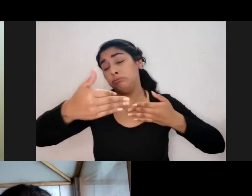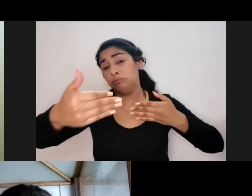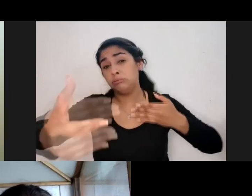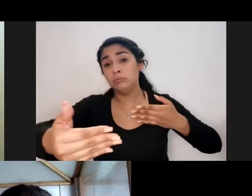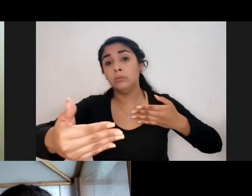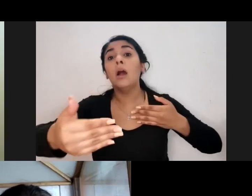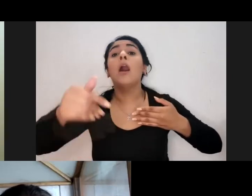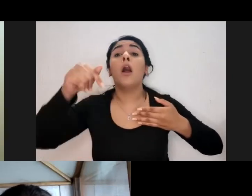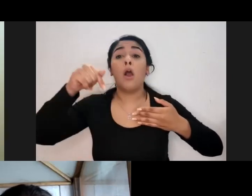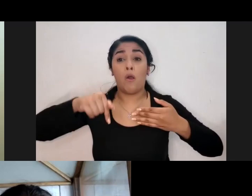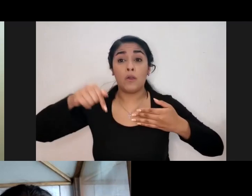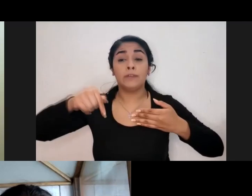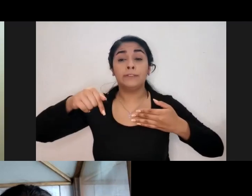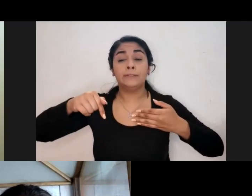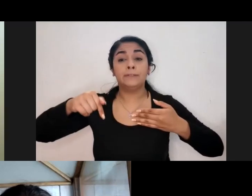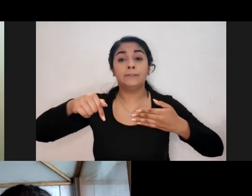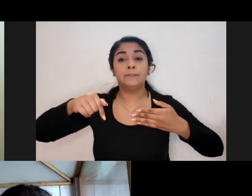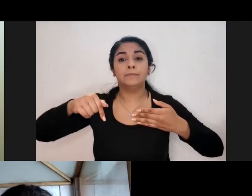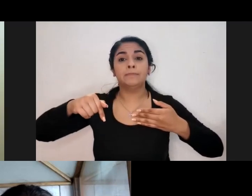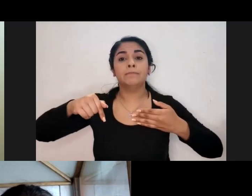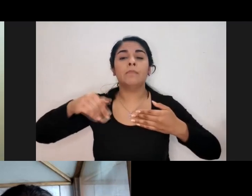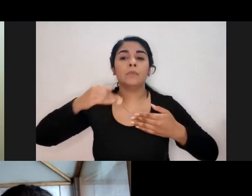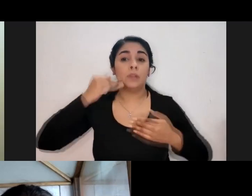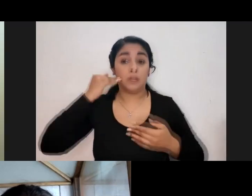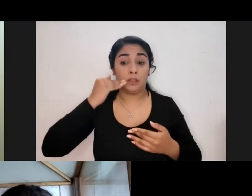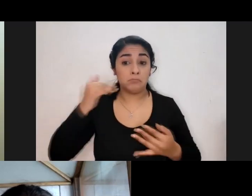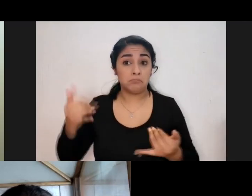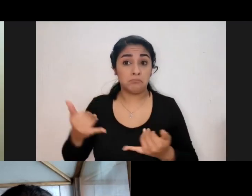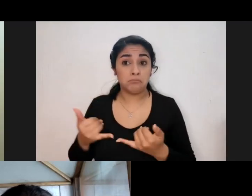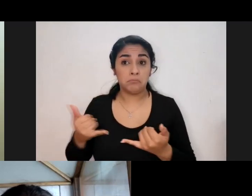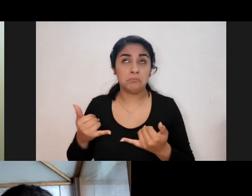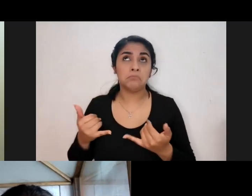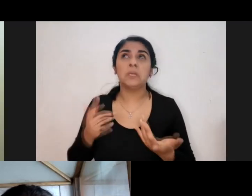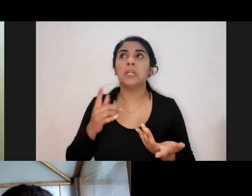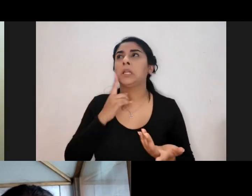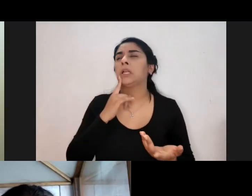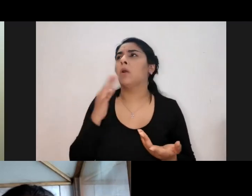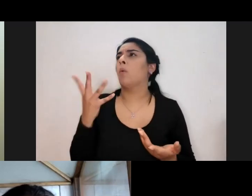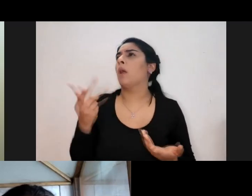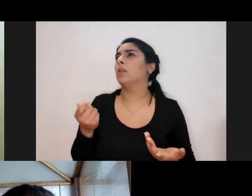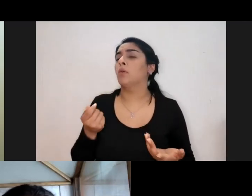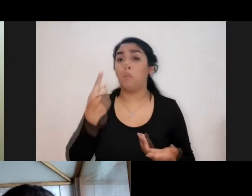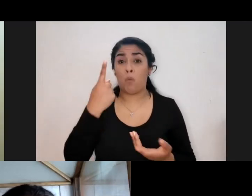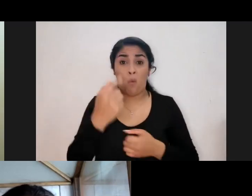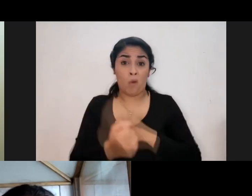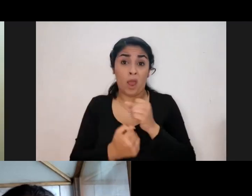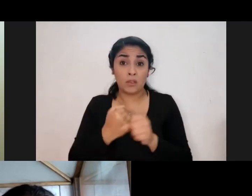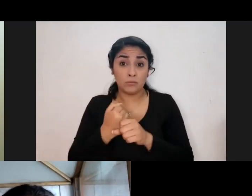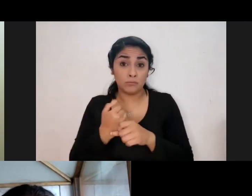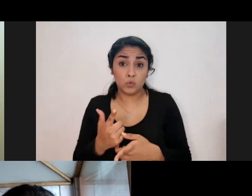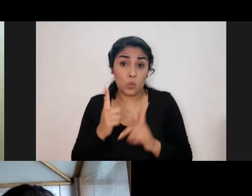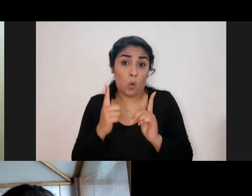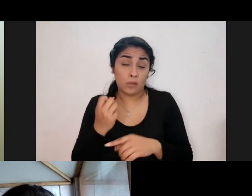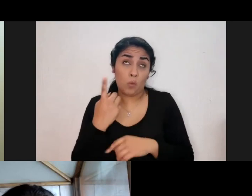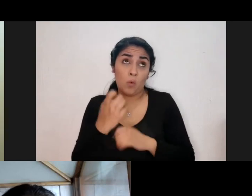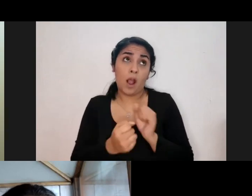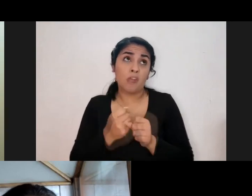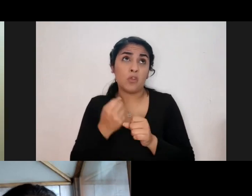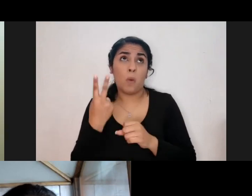día, esos niños hoy día tienen, ¿cuánto tendrán? ¿Un año? Con suerte, 1 año,